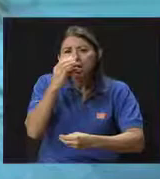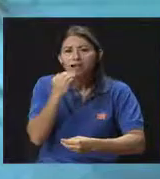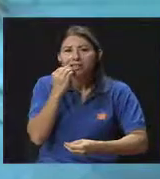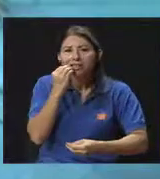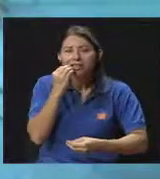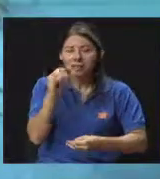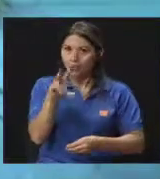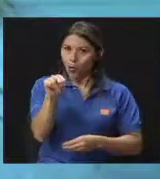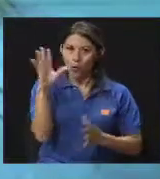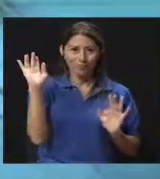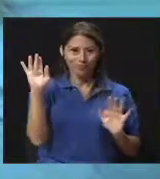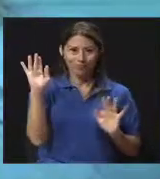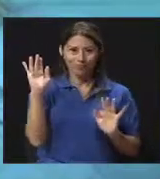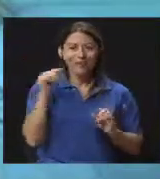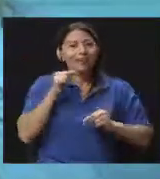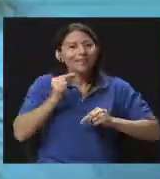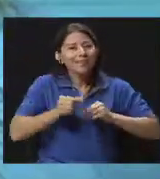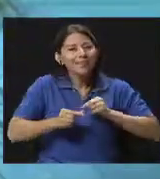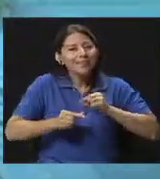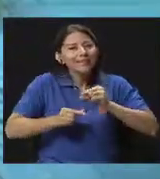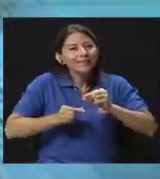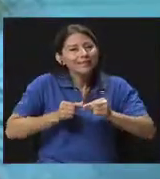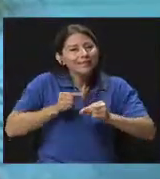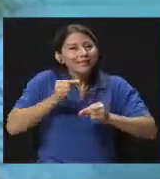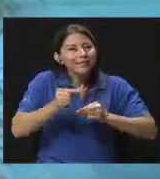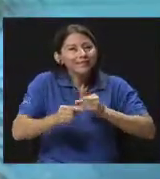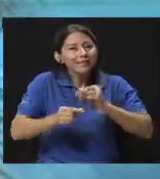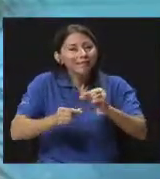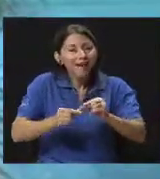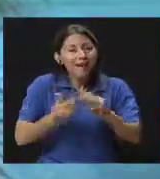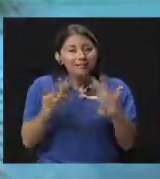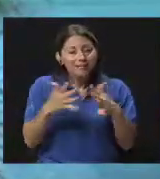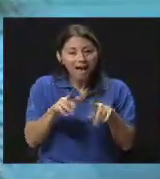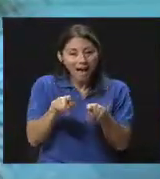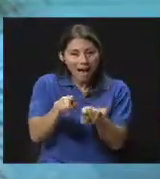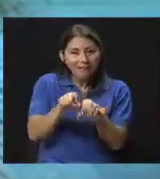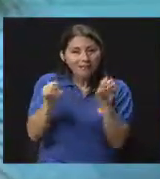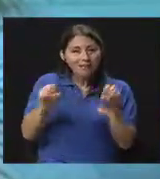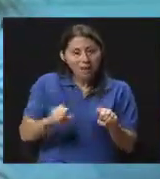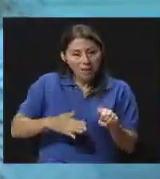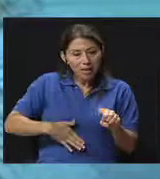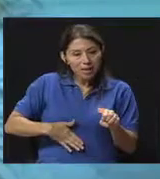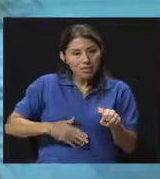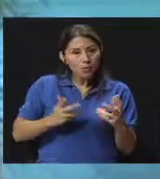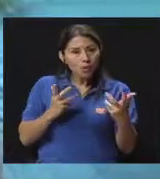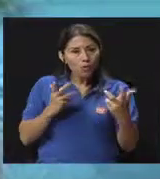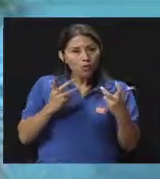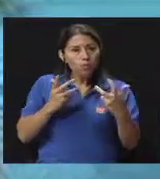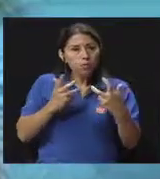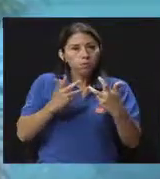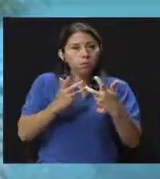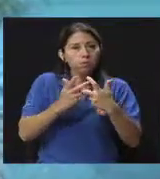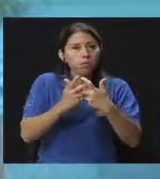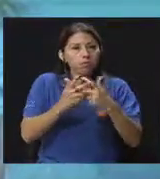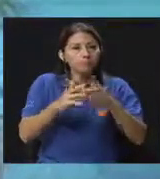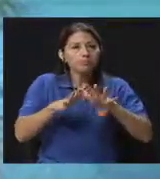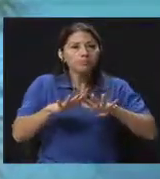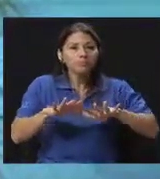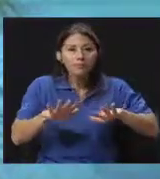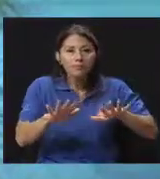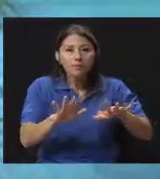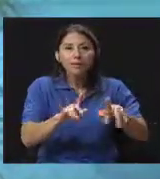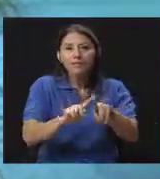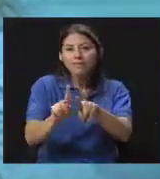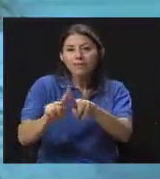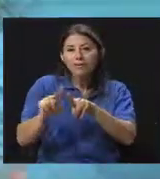niño paulatinamente va a ir adaptando su sistema digestivo al metabolismo y a la digestión de